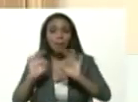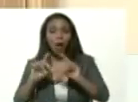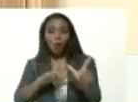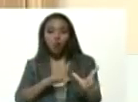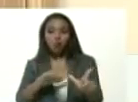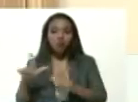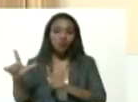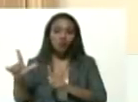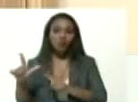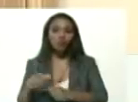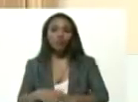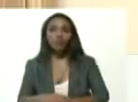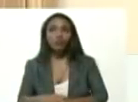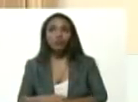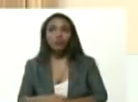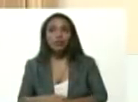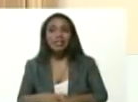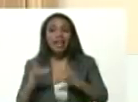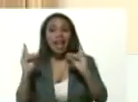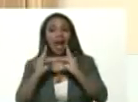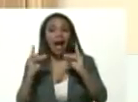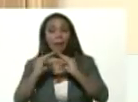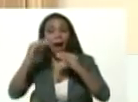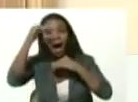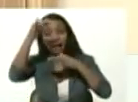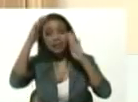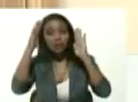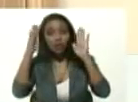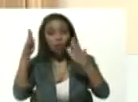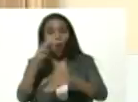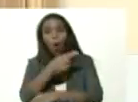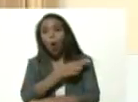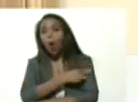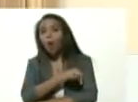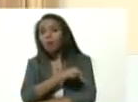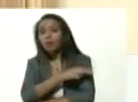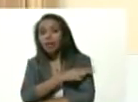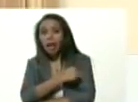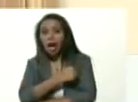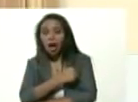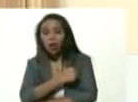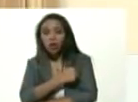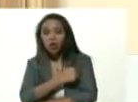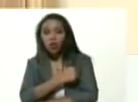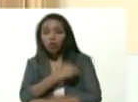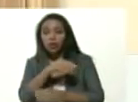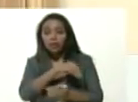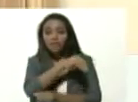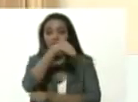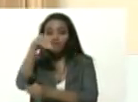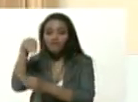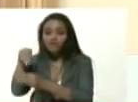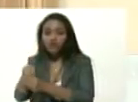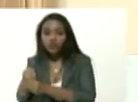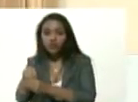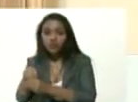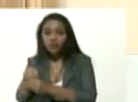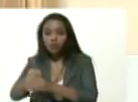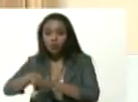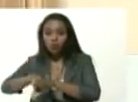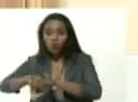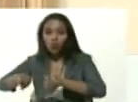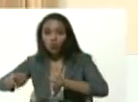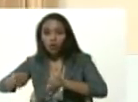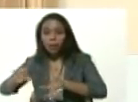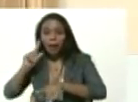listas. Y las camas de atención hospitalario y aislamiento para los casos